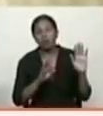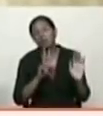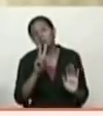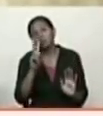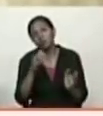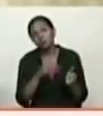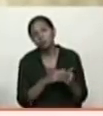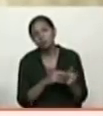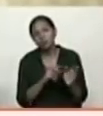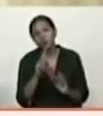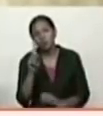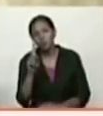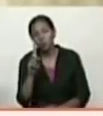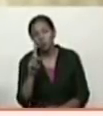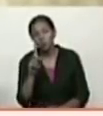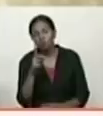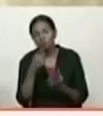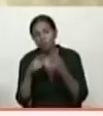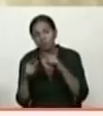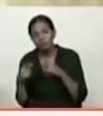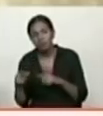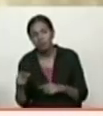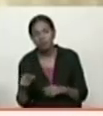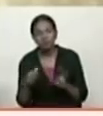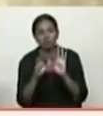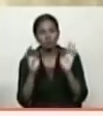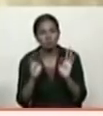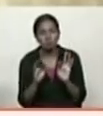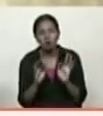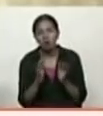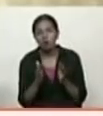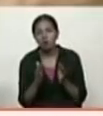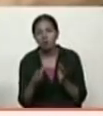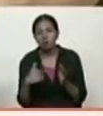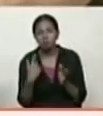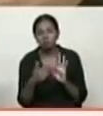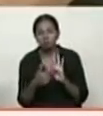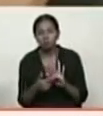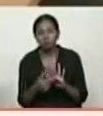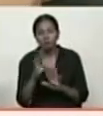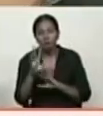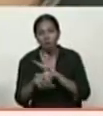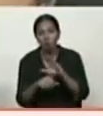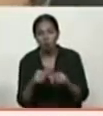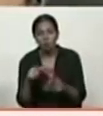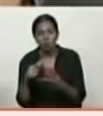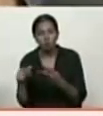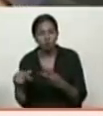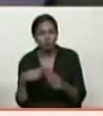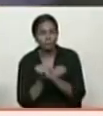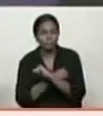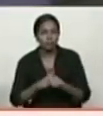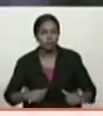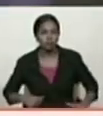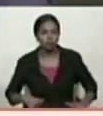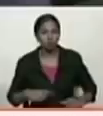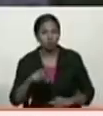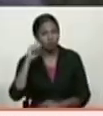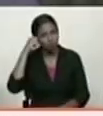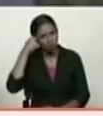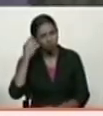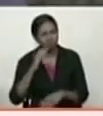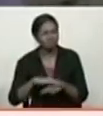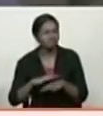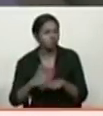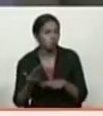distintos... son los pasos que se han dado, la compra de equipos militares, que ustedes recordarán, ¿por qué